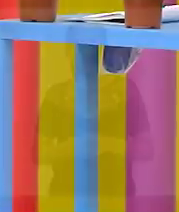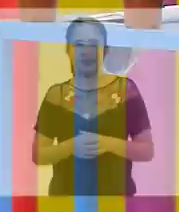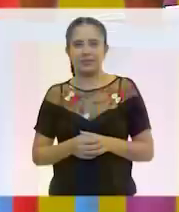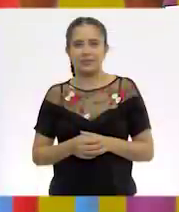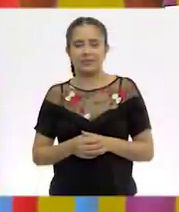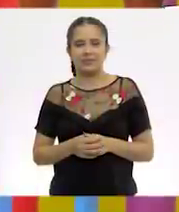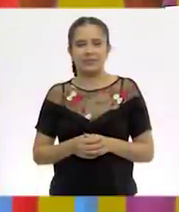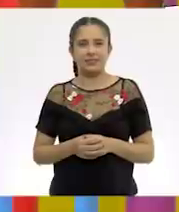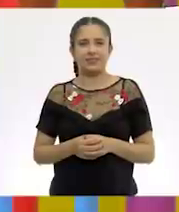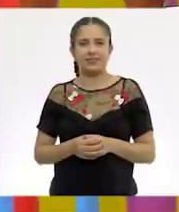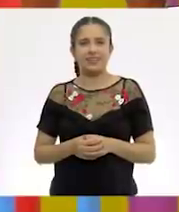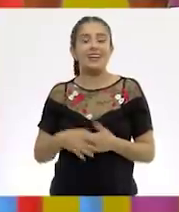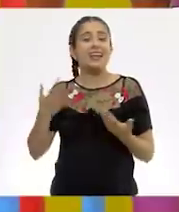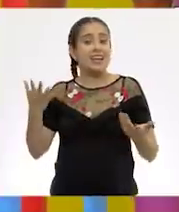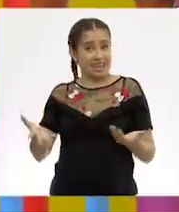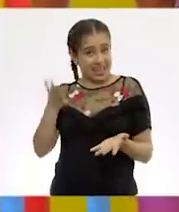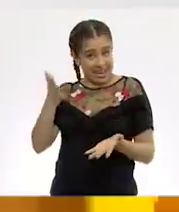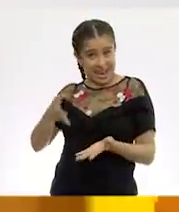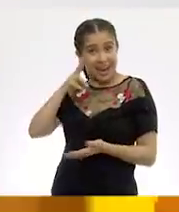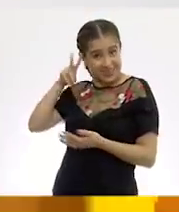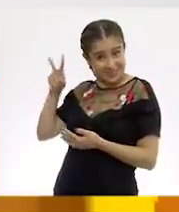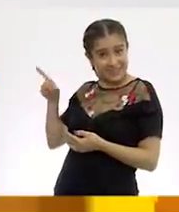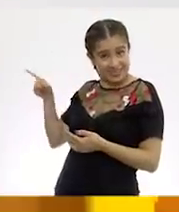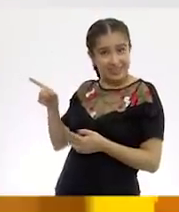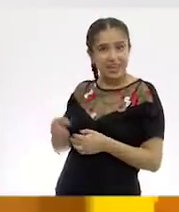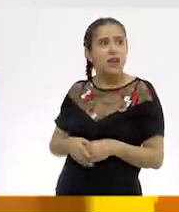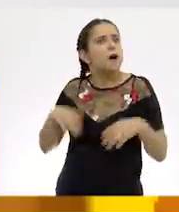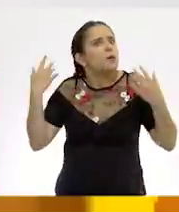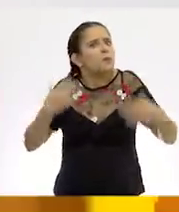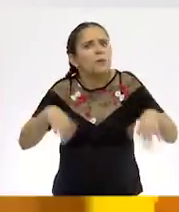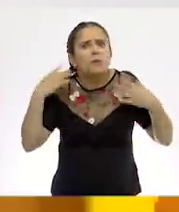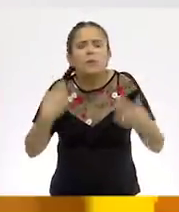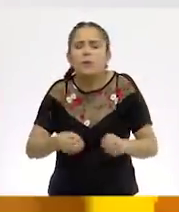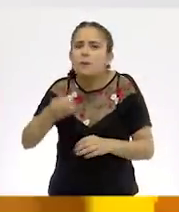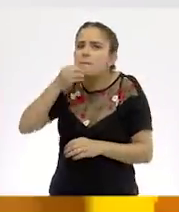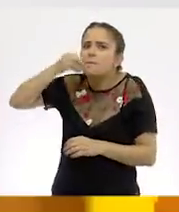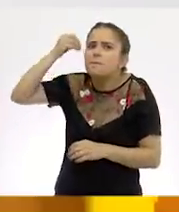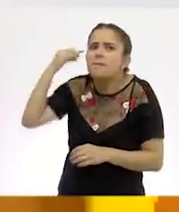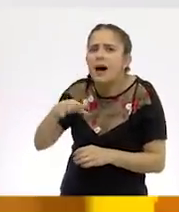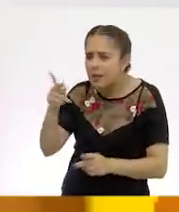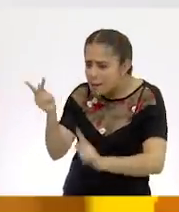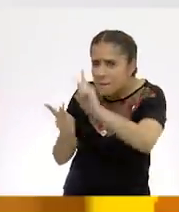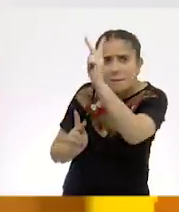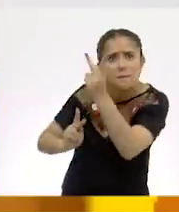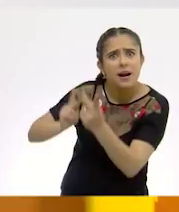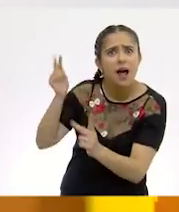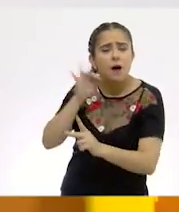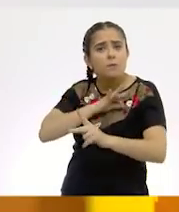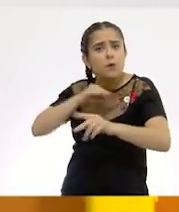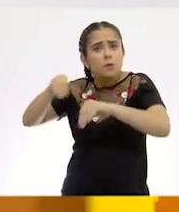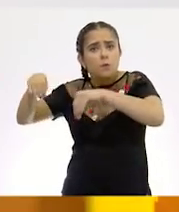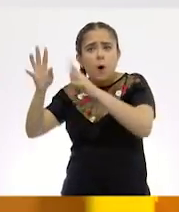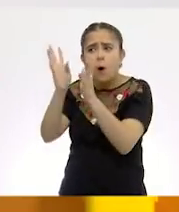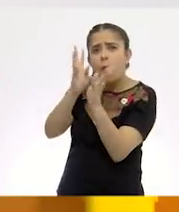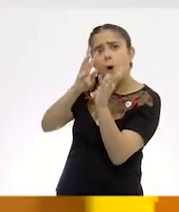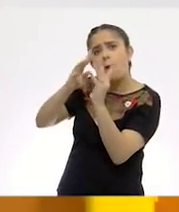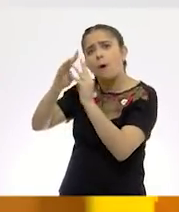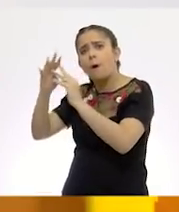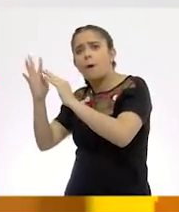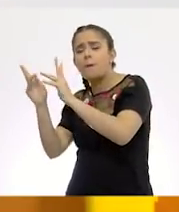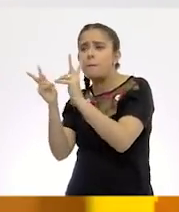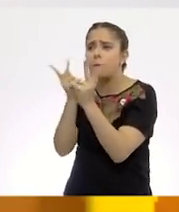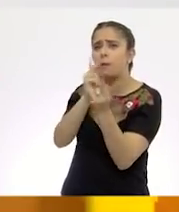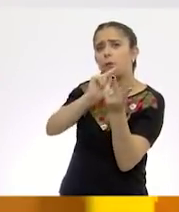¿Qué te pareció, Alexia, este video? Es impresionante ver cómo las plantas incluso se mueven, las flores, las hojas,